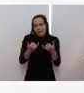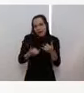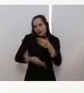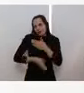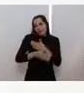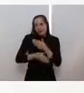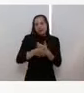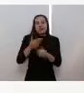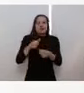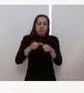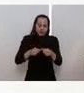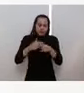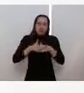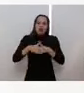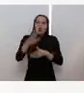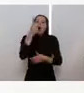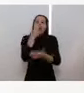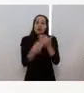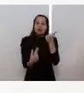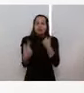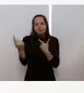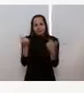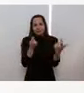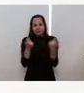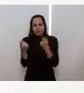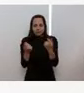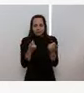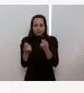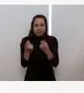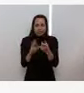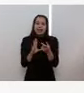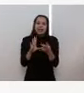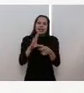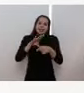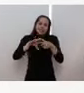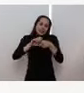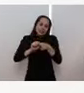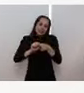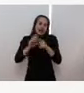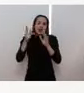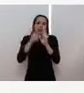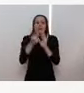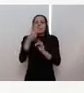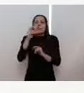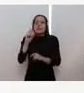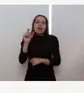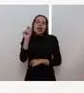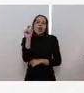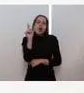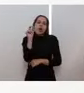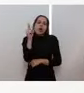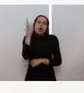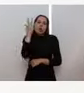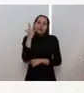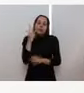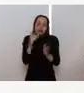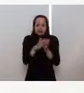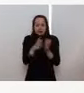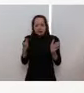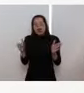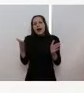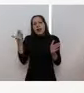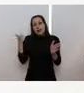dos tipos de consultas la oportunidad de la sección de citas terminó en el 2020 en 11 días estando por debajo del estándar